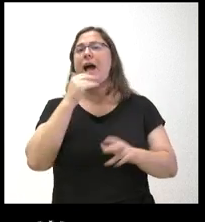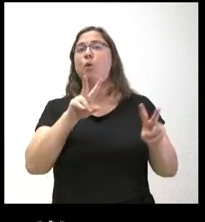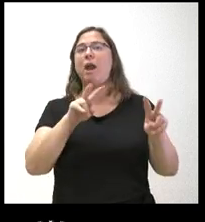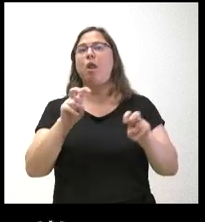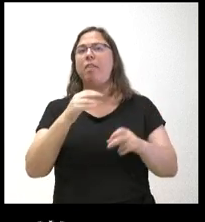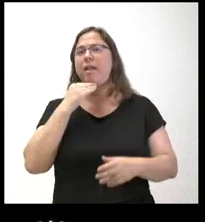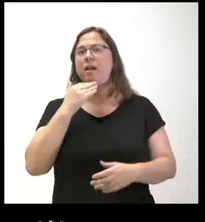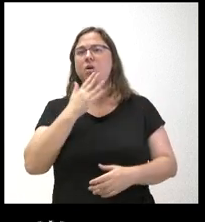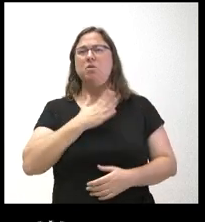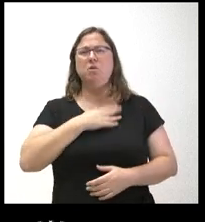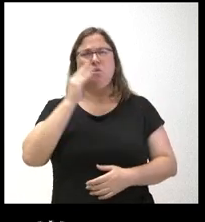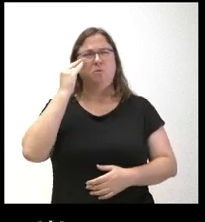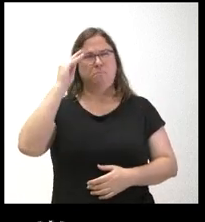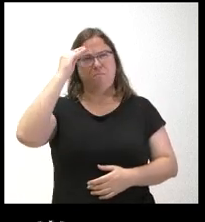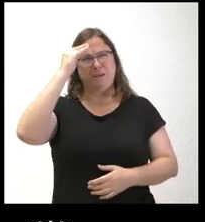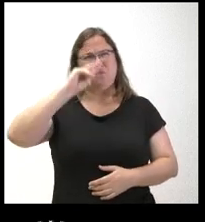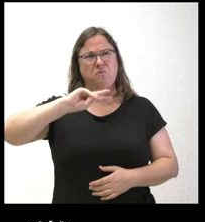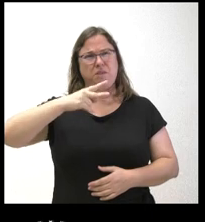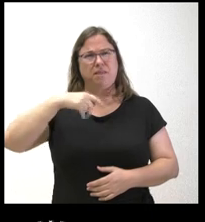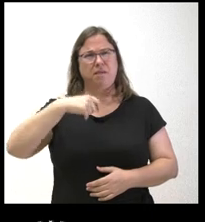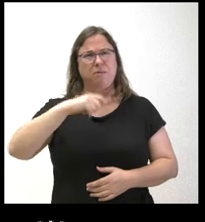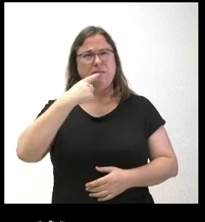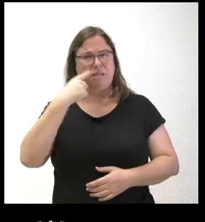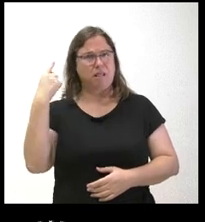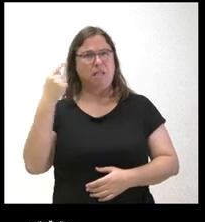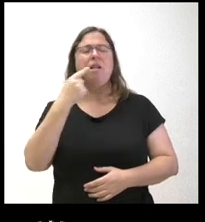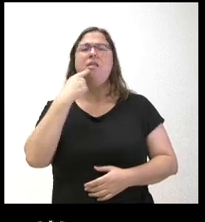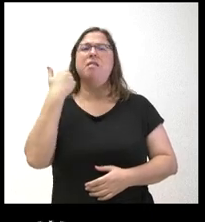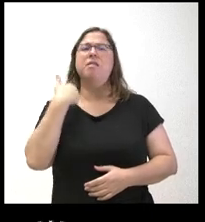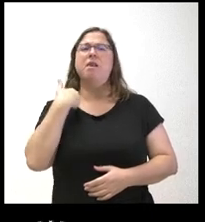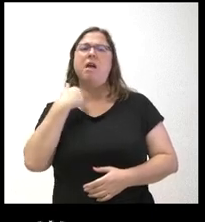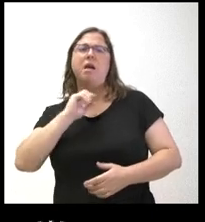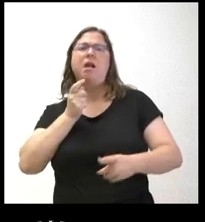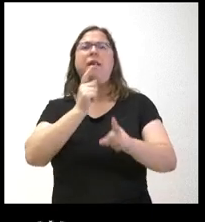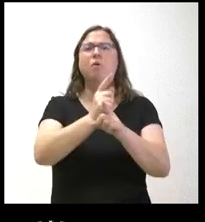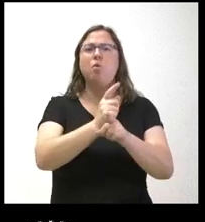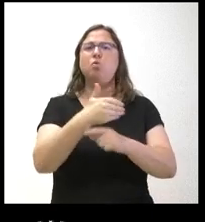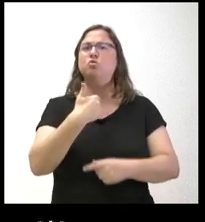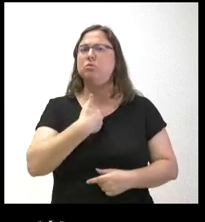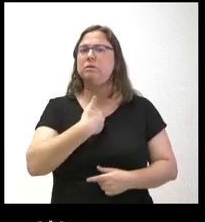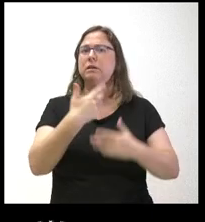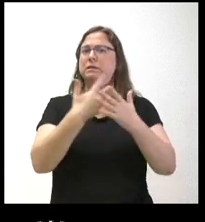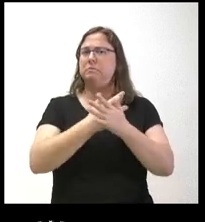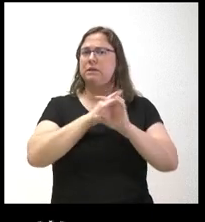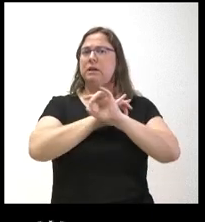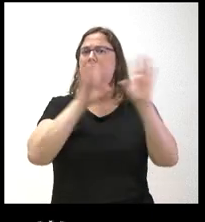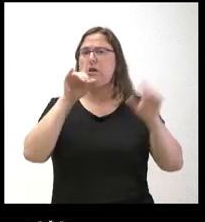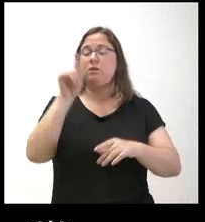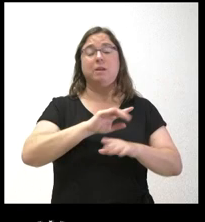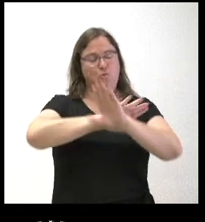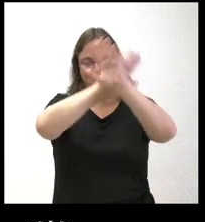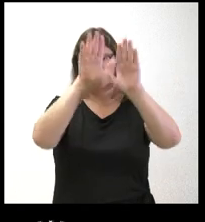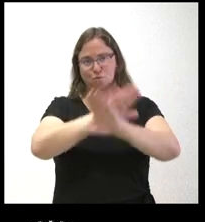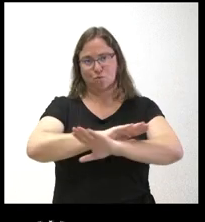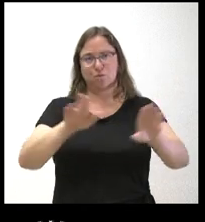porque yo creo que la vicepresidenta llegó a decir que ya había planteado el recurso no sé si nos puede aclarar En qué fase estamos y también ya por último